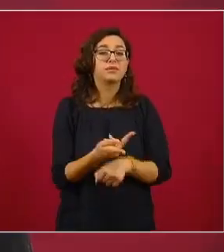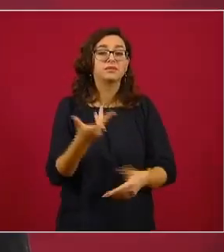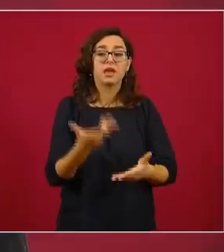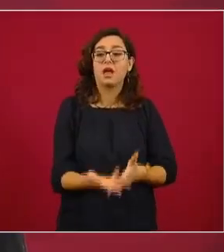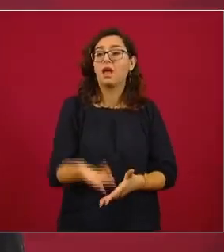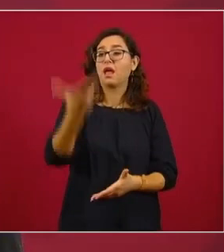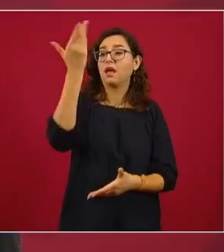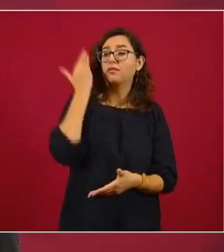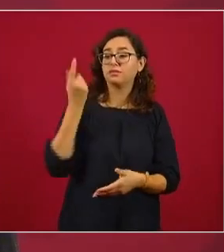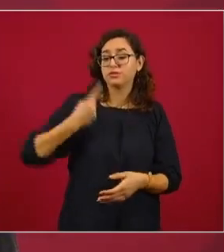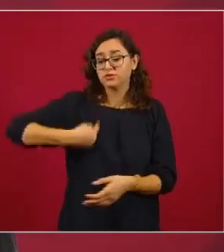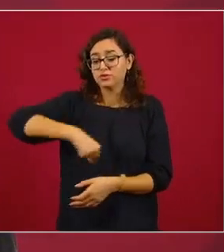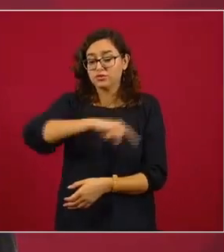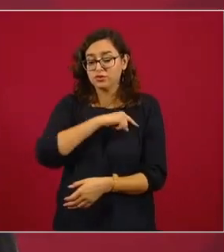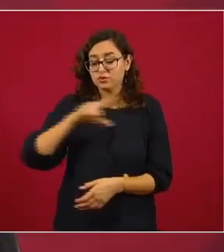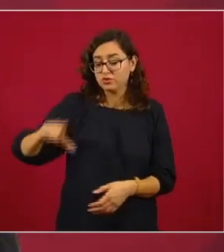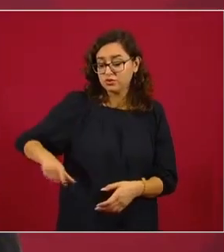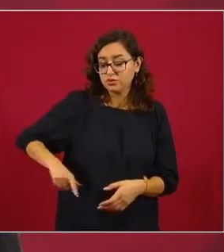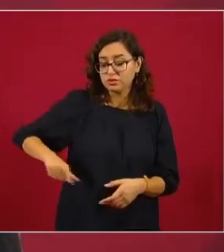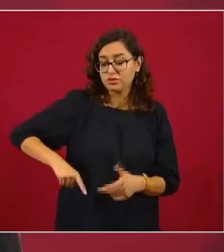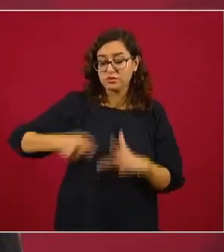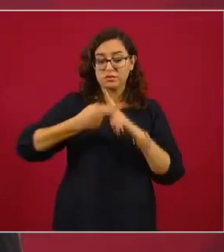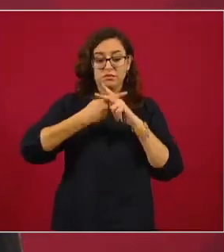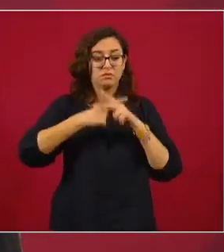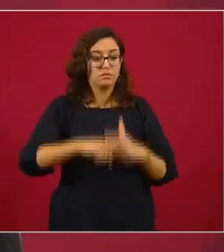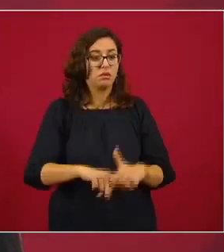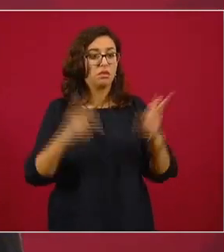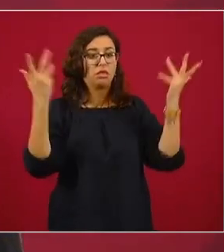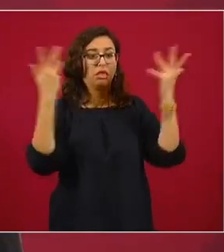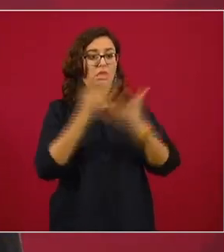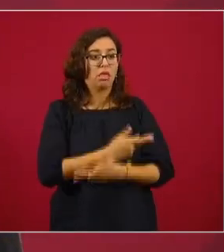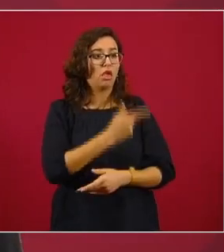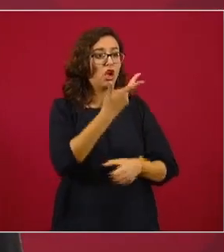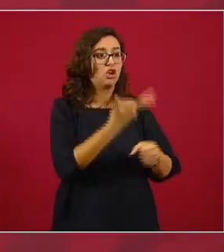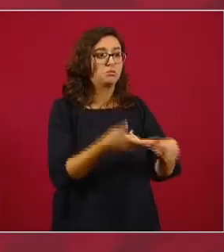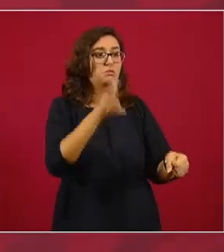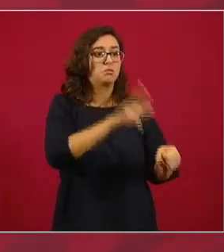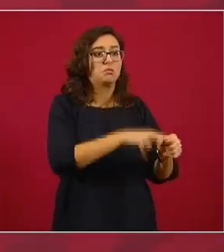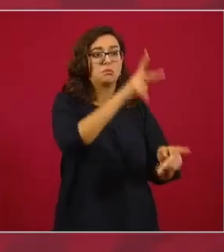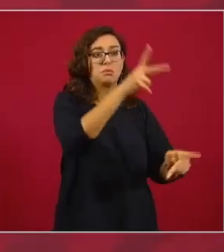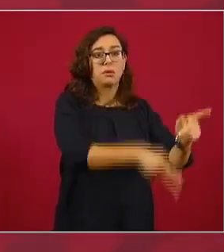inconclusos. Se va a seguir comprando equipo médico.